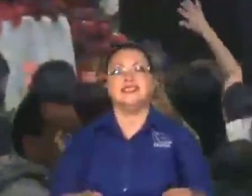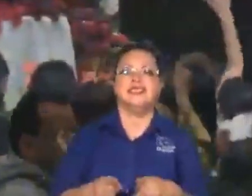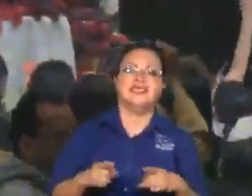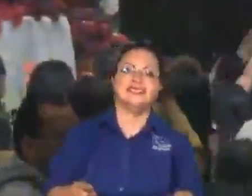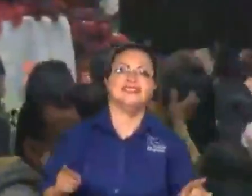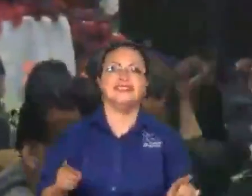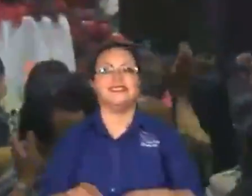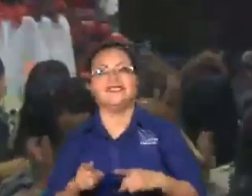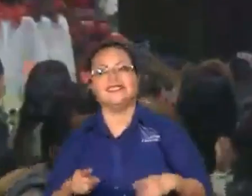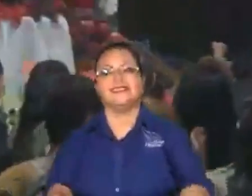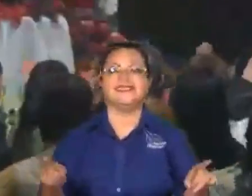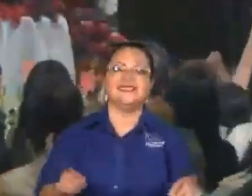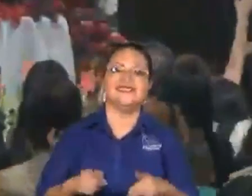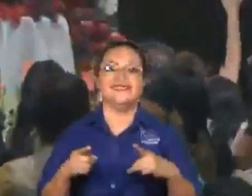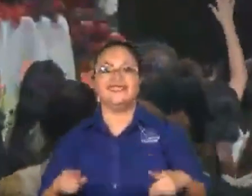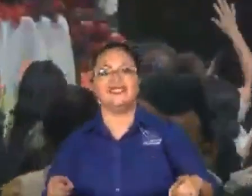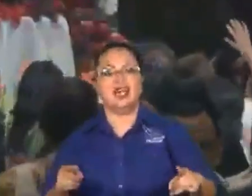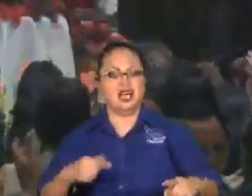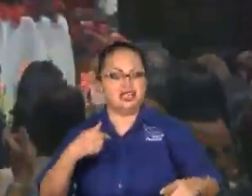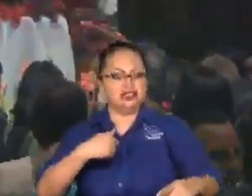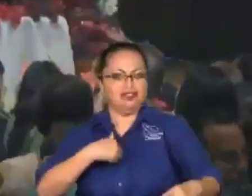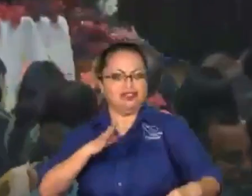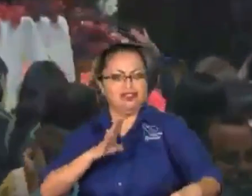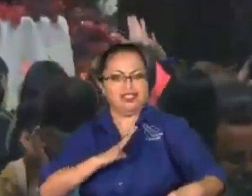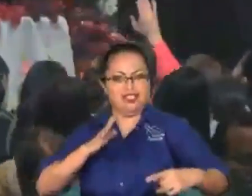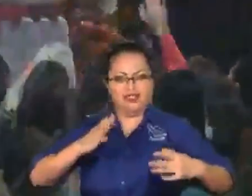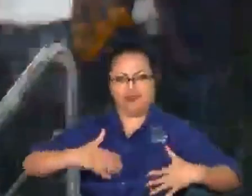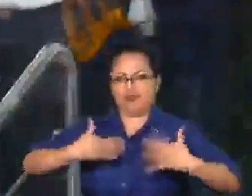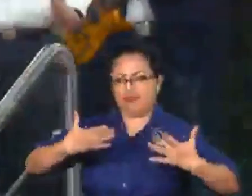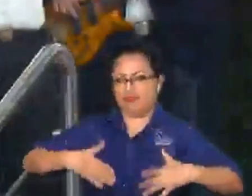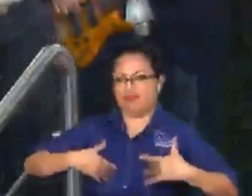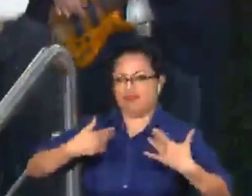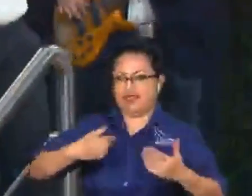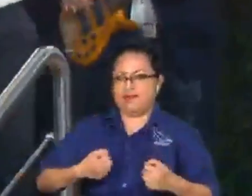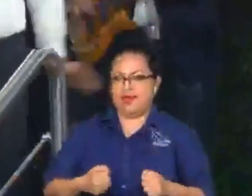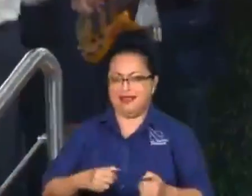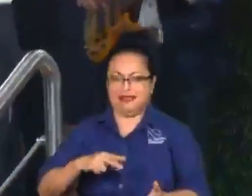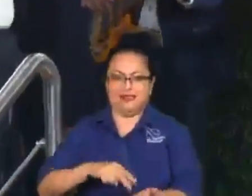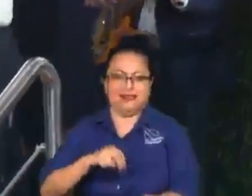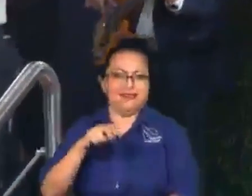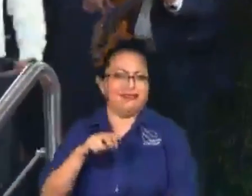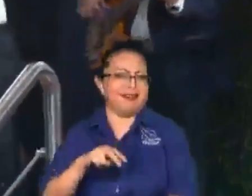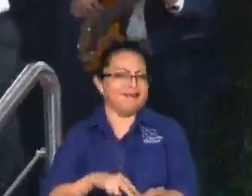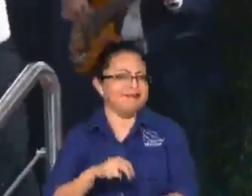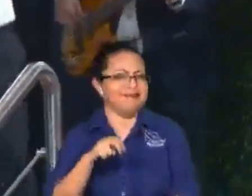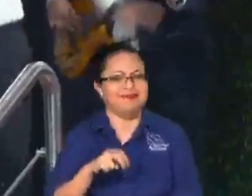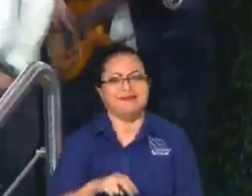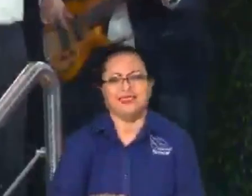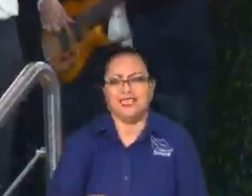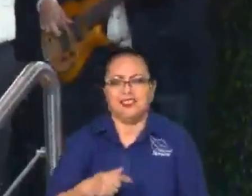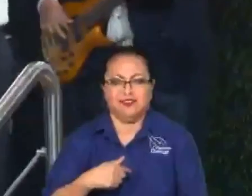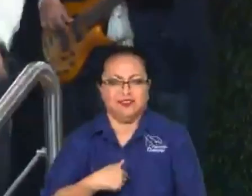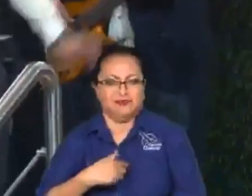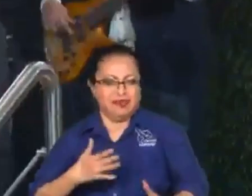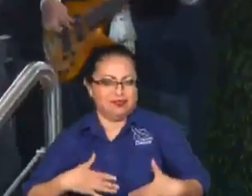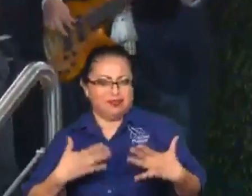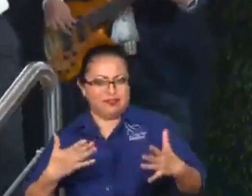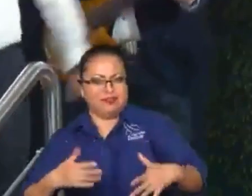tenemos alegría? Hay un gozo que me hace saltar. Hay un gozo que me hace